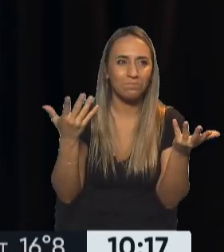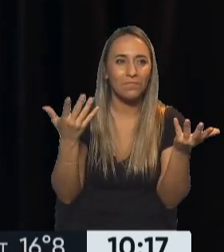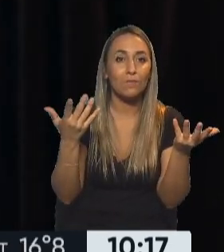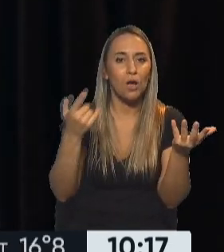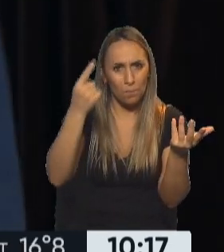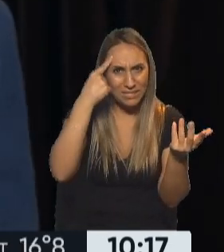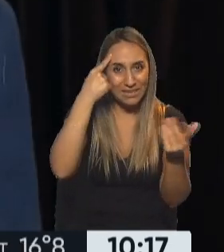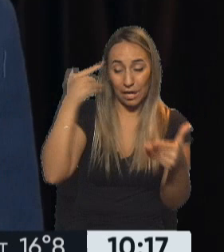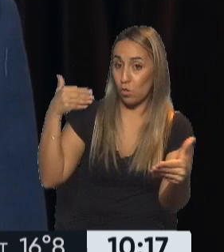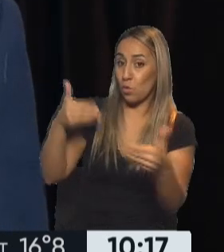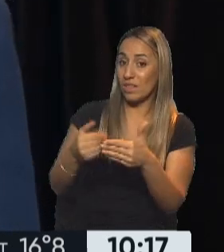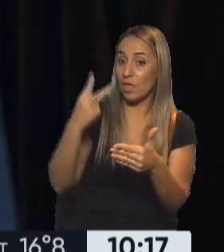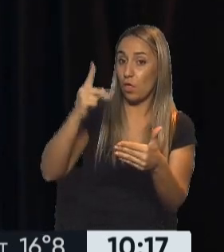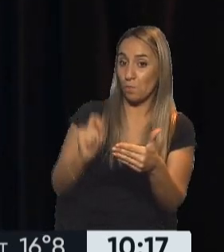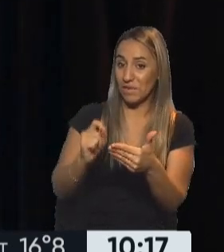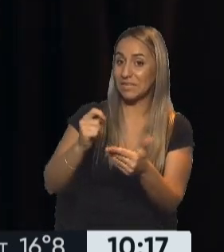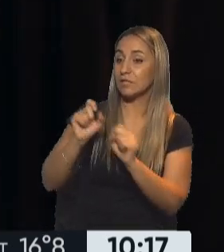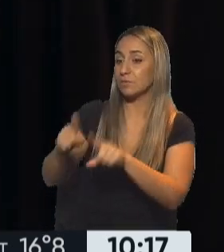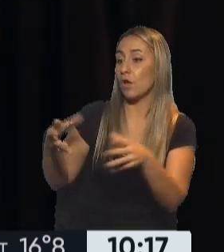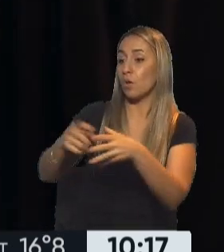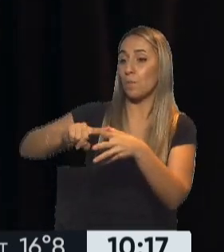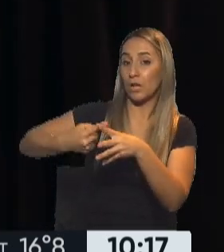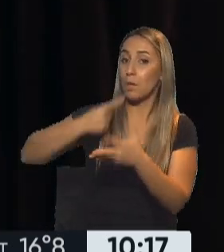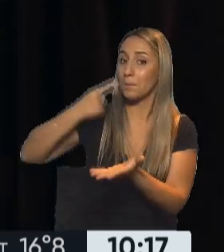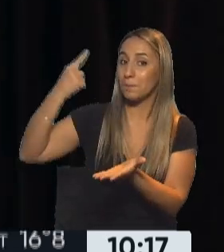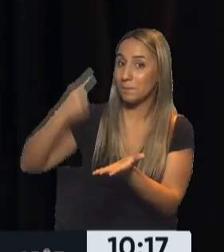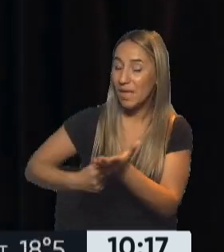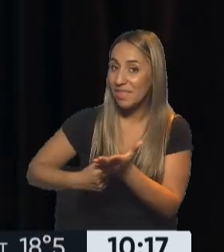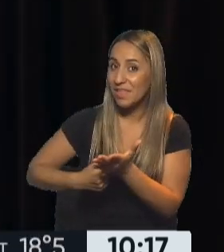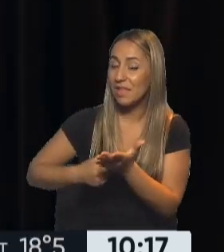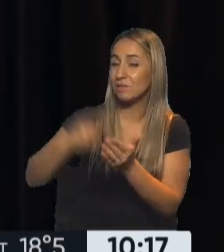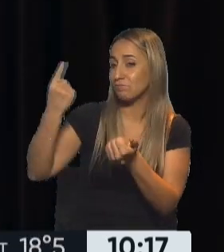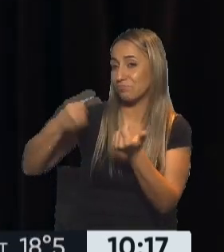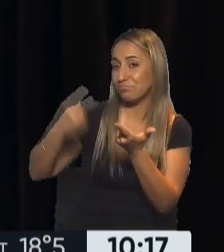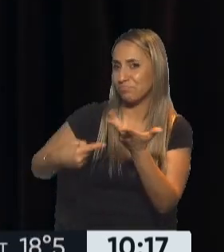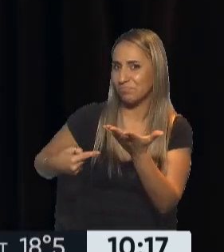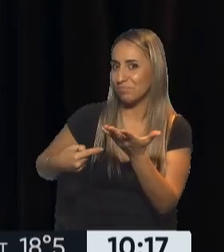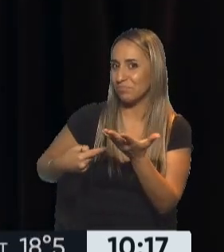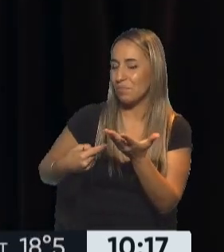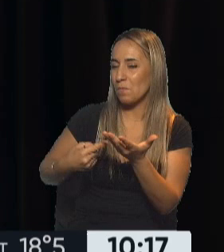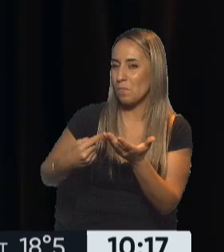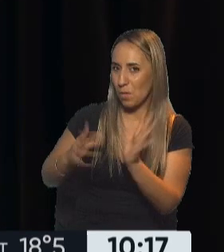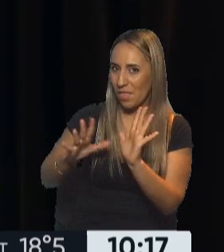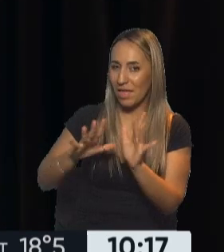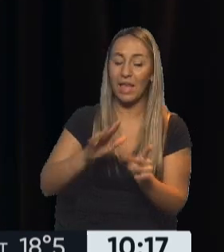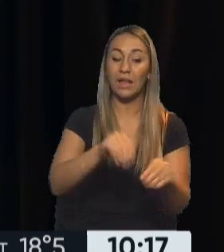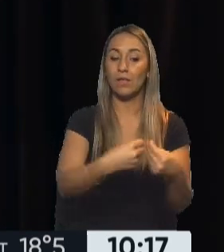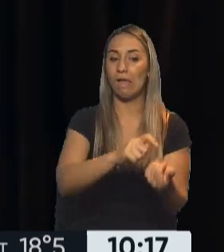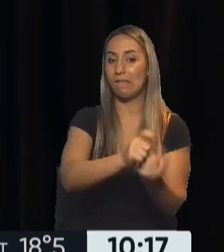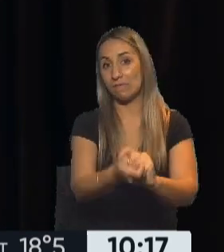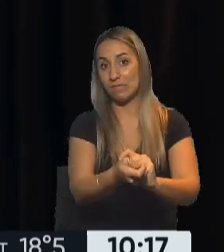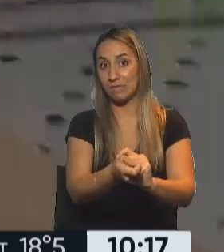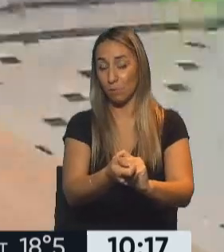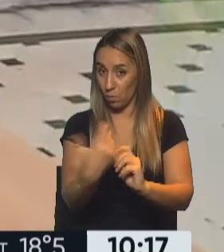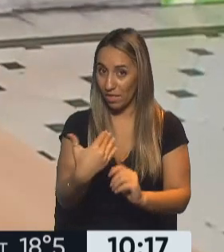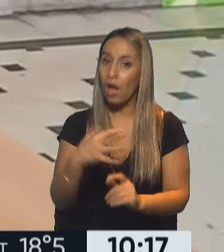estos dos meses, las medidas que se tomaron en estos dos meses, alcanzan para, digamos, reconfigurar el resultado? ¿Y cuáles son las medidas que usted cree que